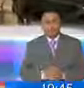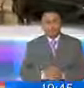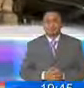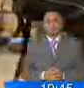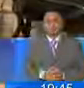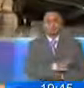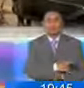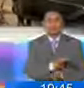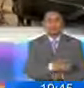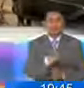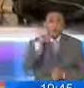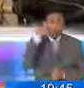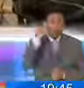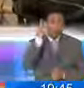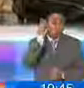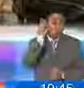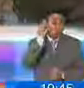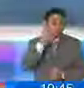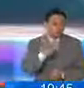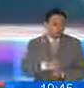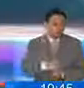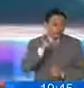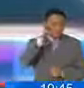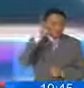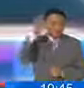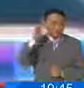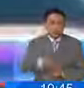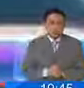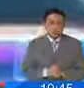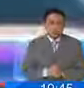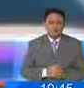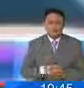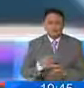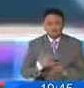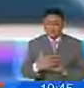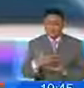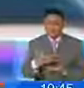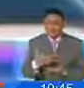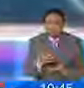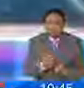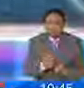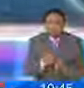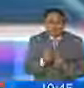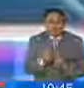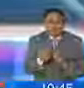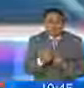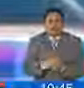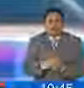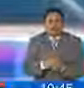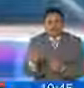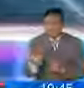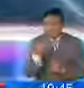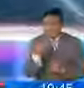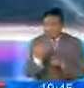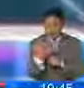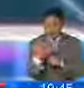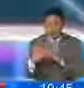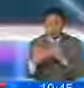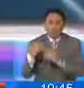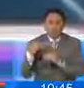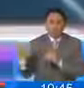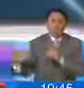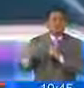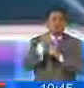mujer que tiene sueños, que su mayor anhelo es verlos triunfar,